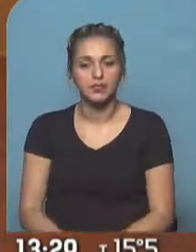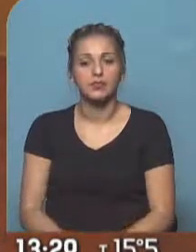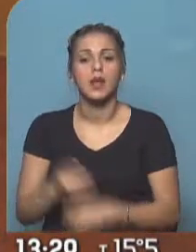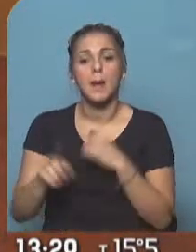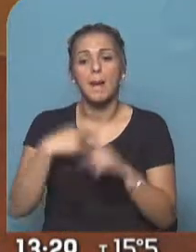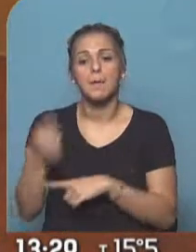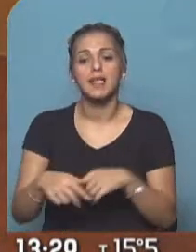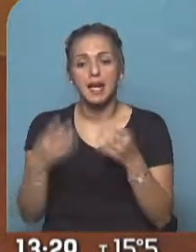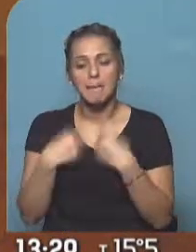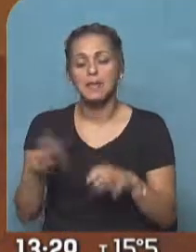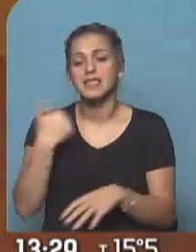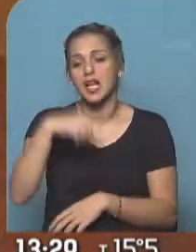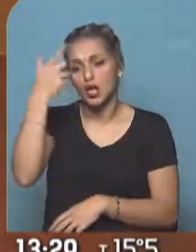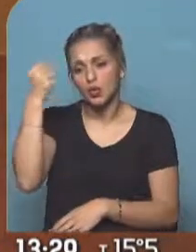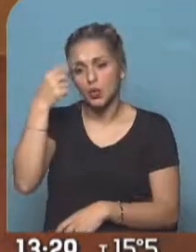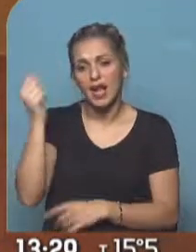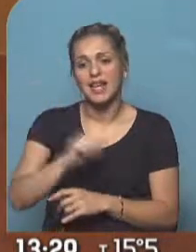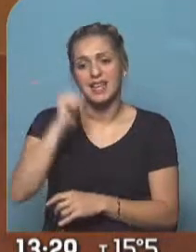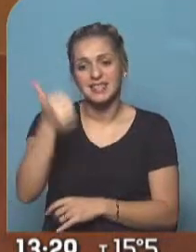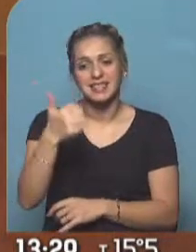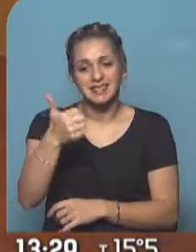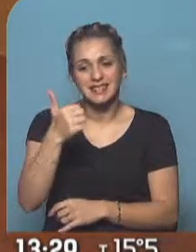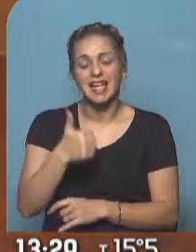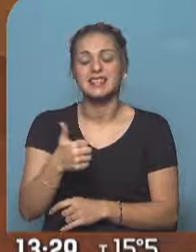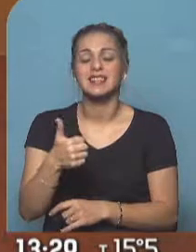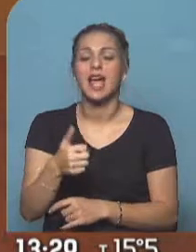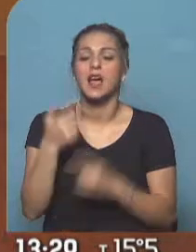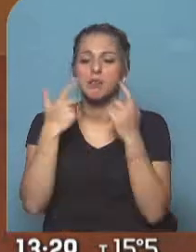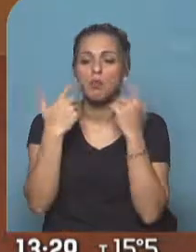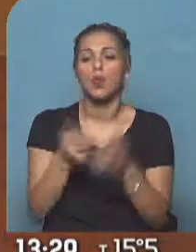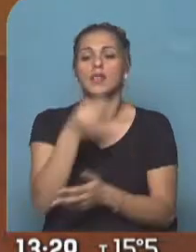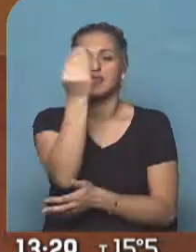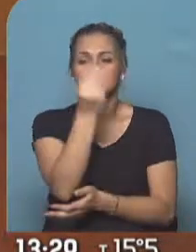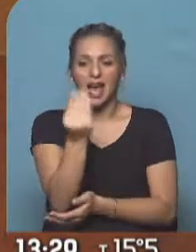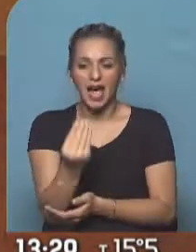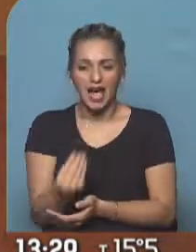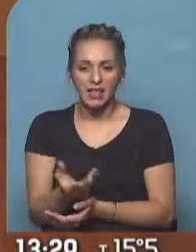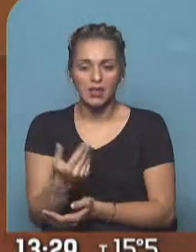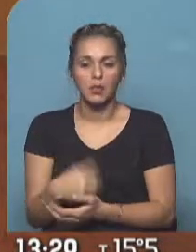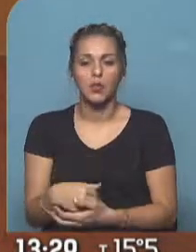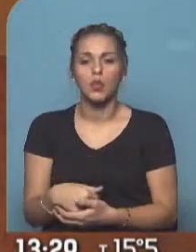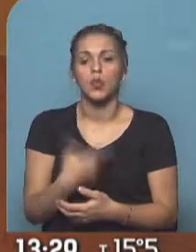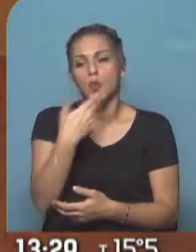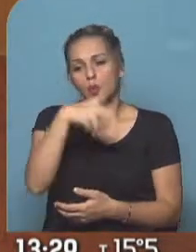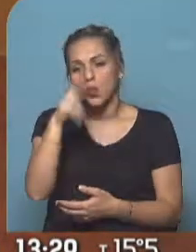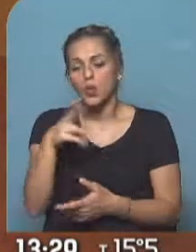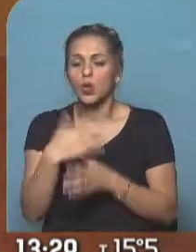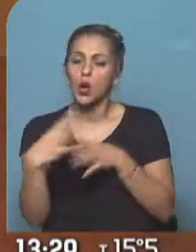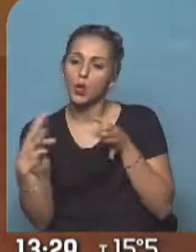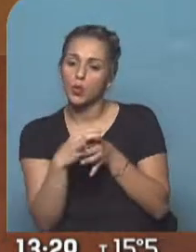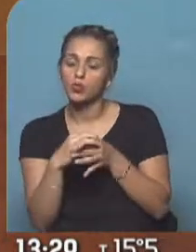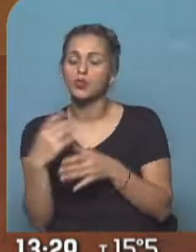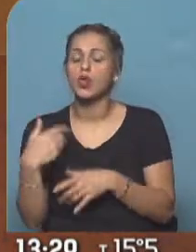Mañana comenzará en La Rural la sexta edición de BADA, la Feria de Arte Contemporáneo, que une o vincula al